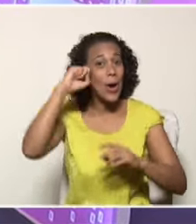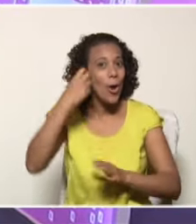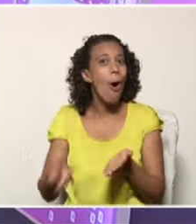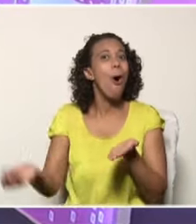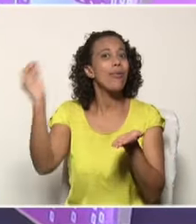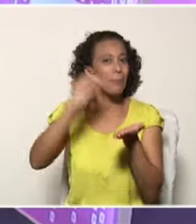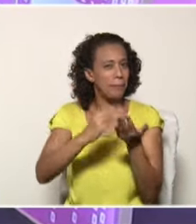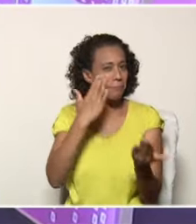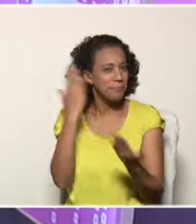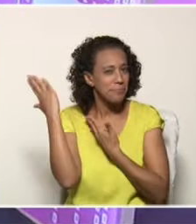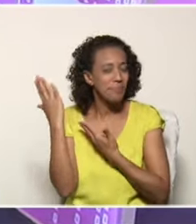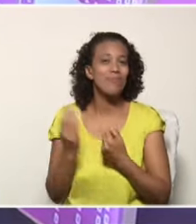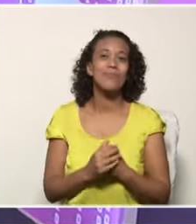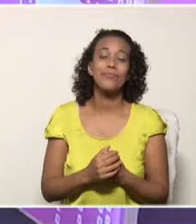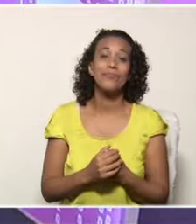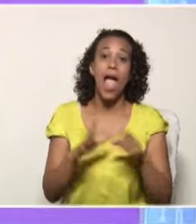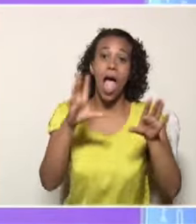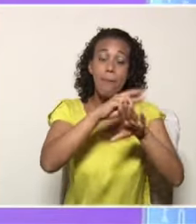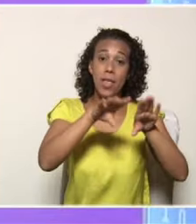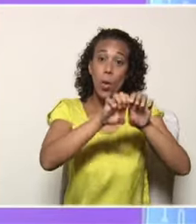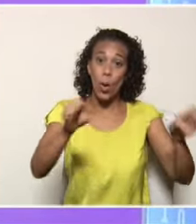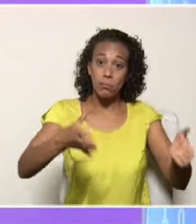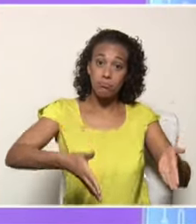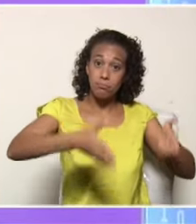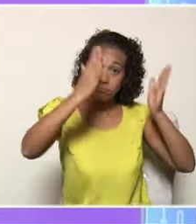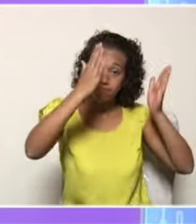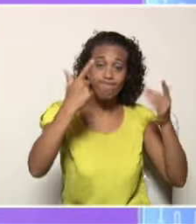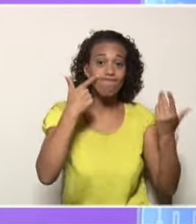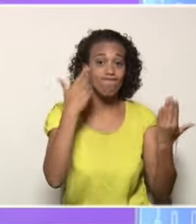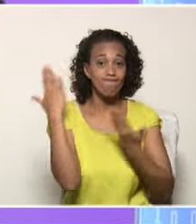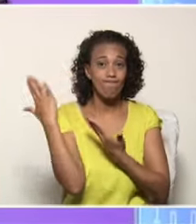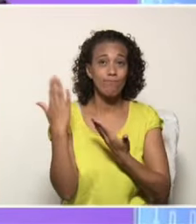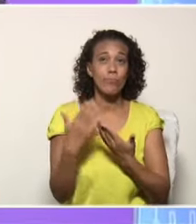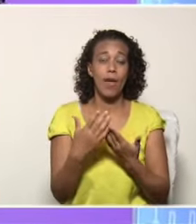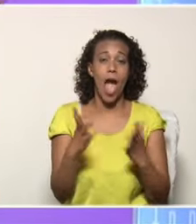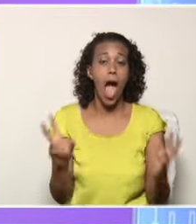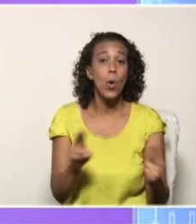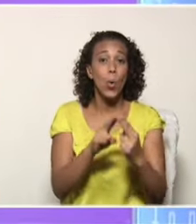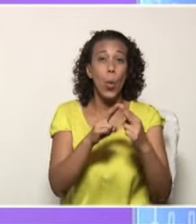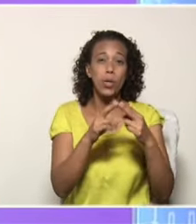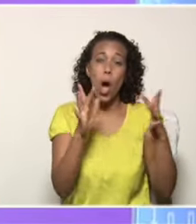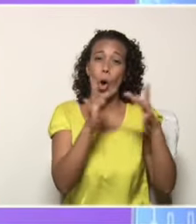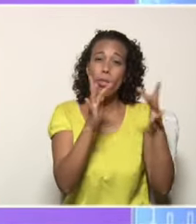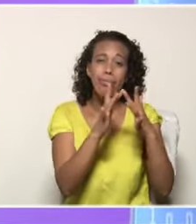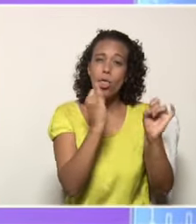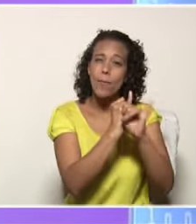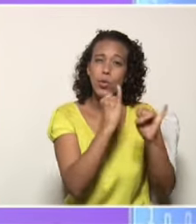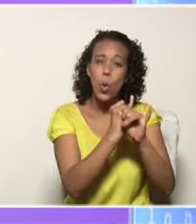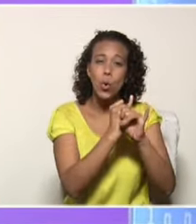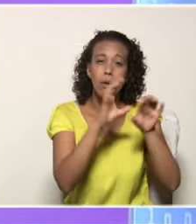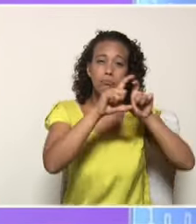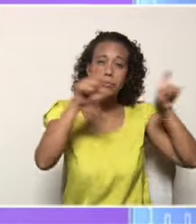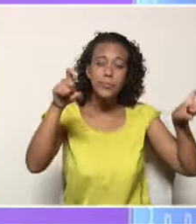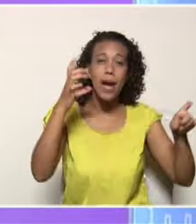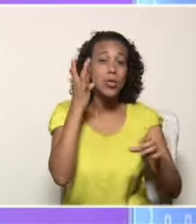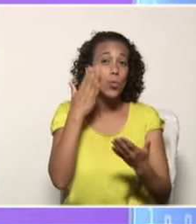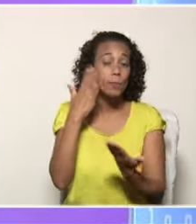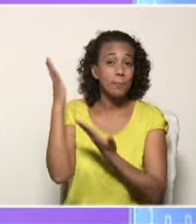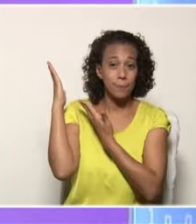recordar a continuación. En el Ministerio del Poder Popular para la Educación hemos dispuesto un enlace para ti. Nuestra página web